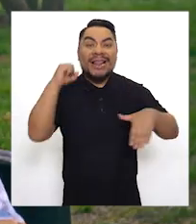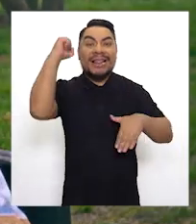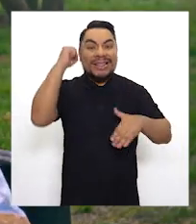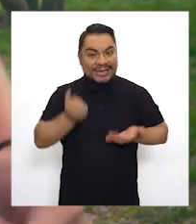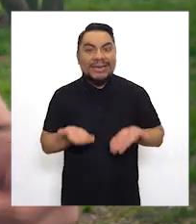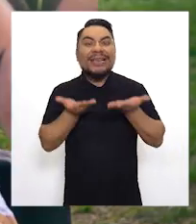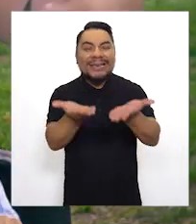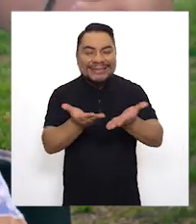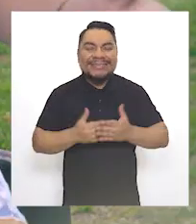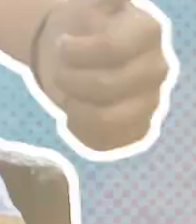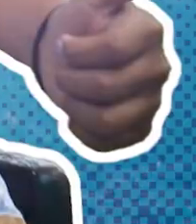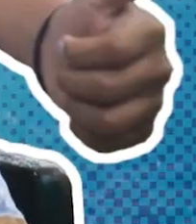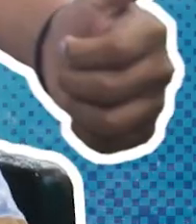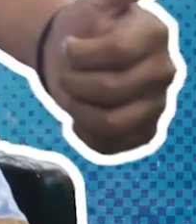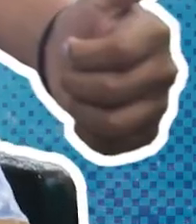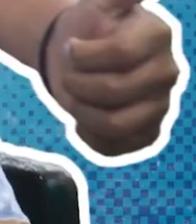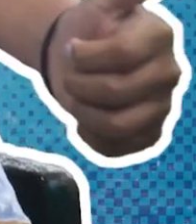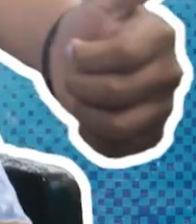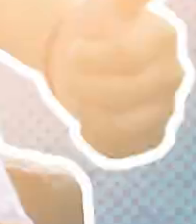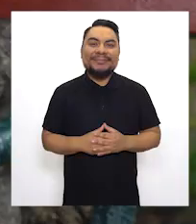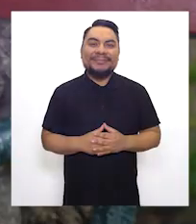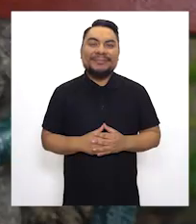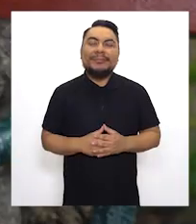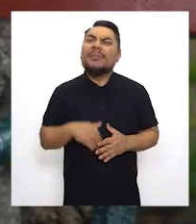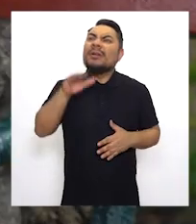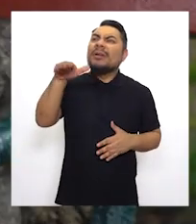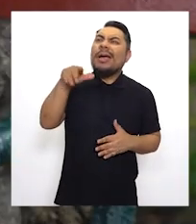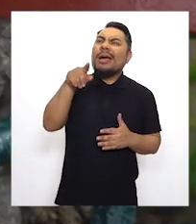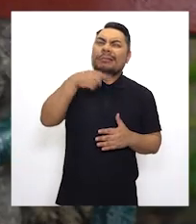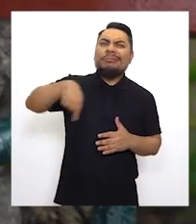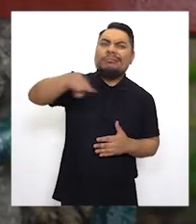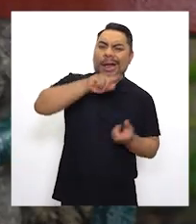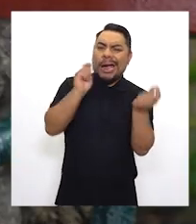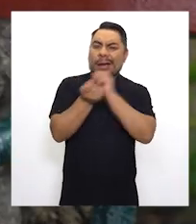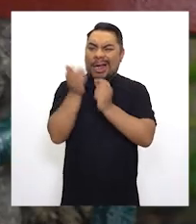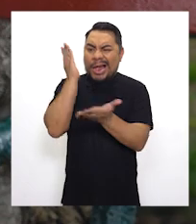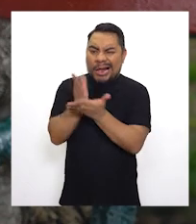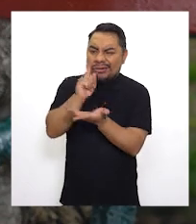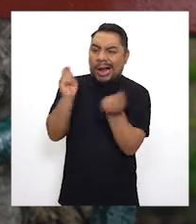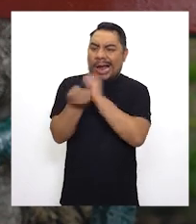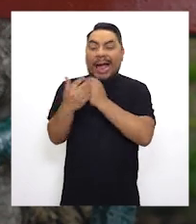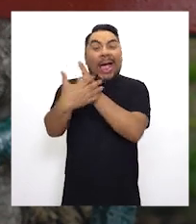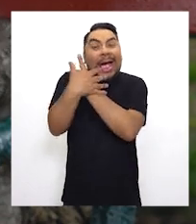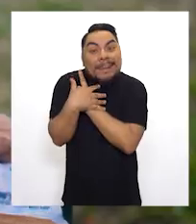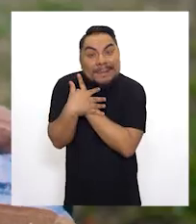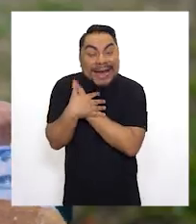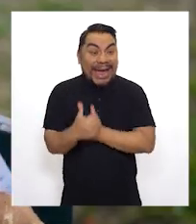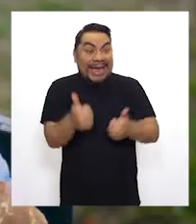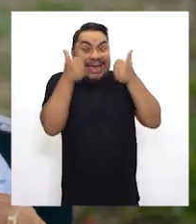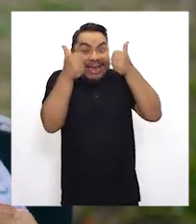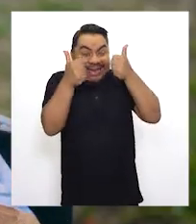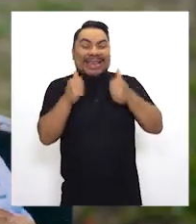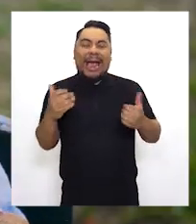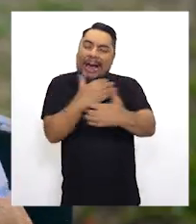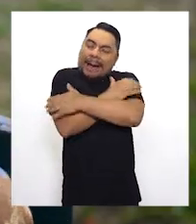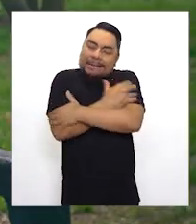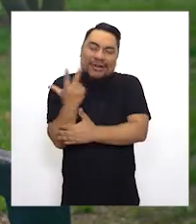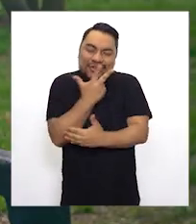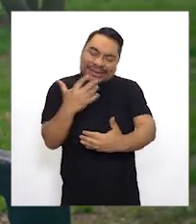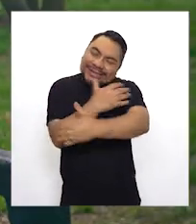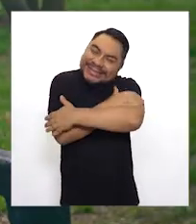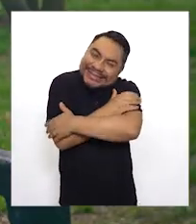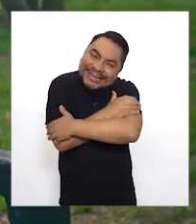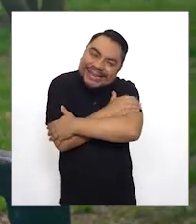infancia, derechos. ¿Y si cambiamos castigos por abrazos? ¡Excelente idea! ¡Venga,